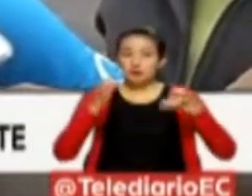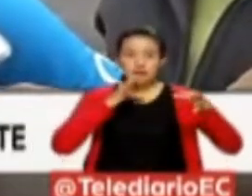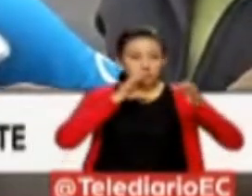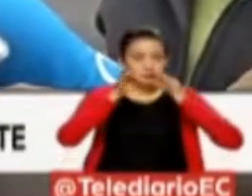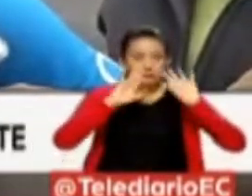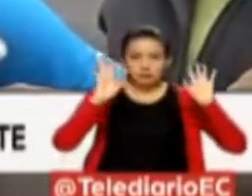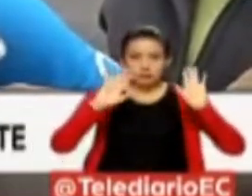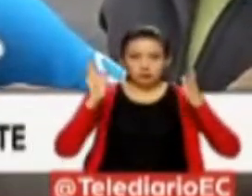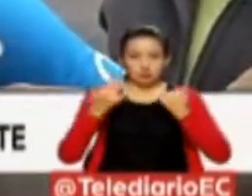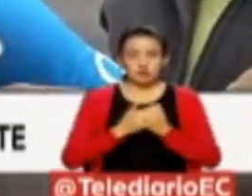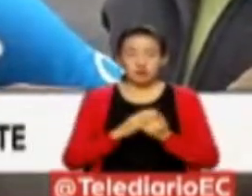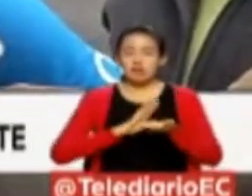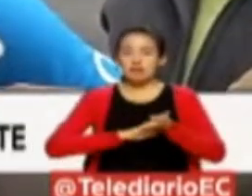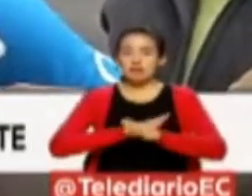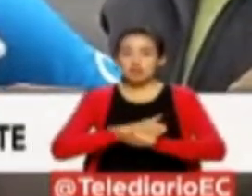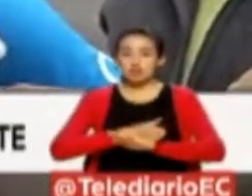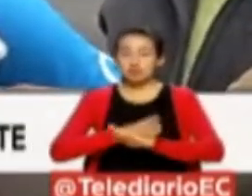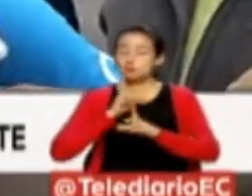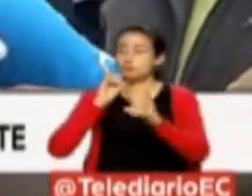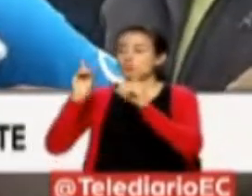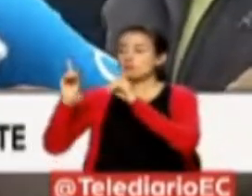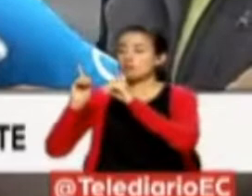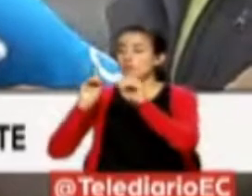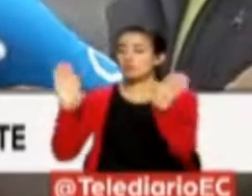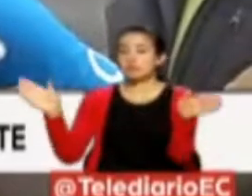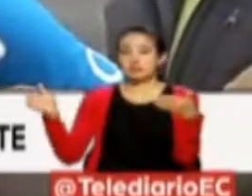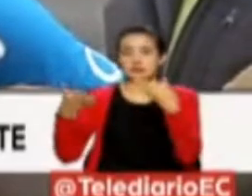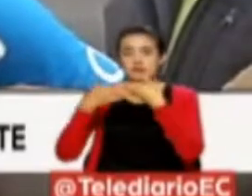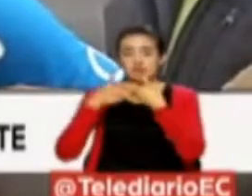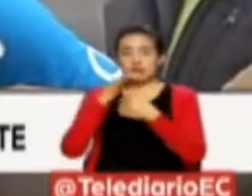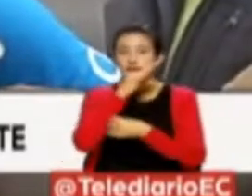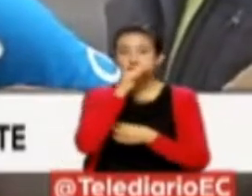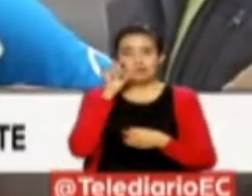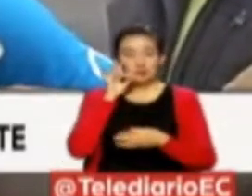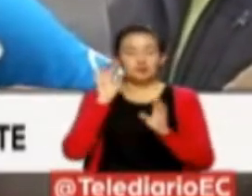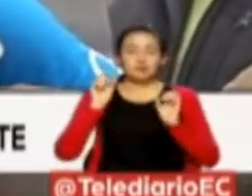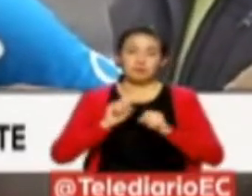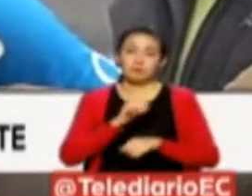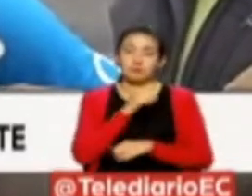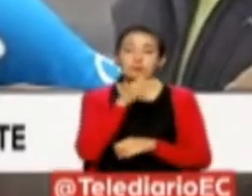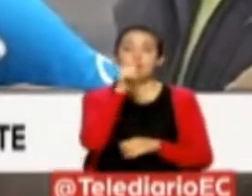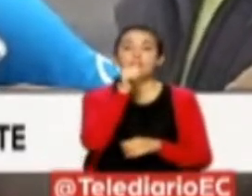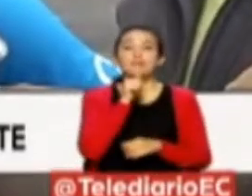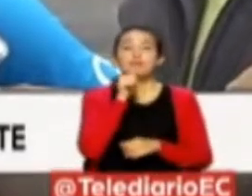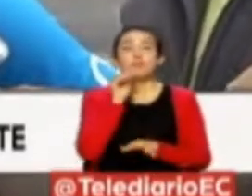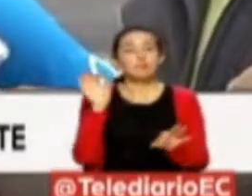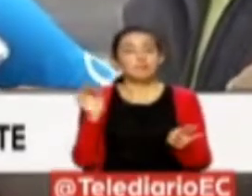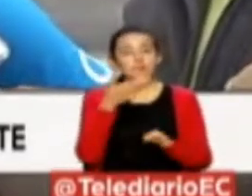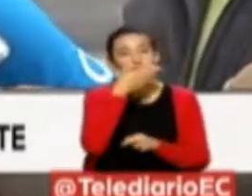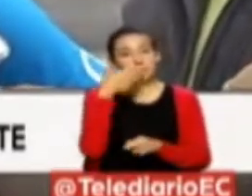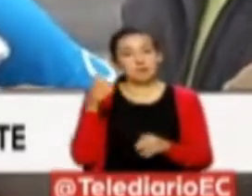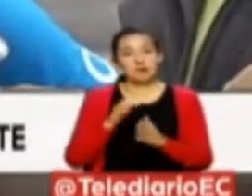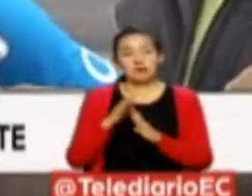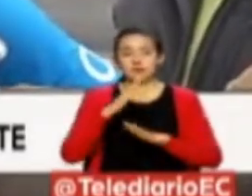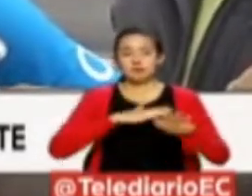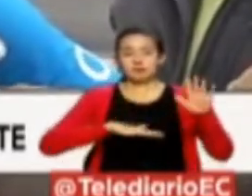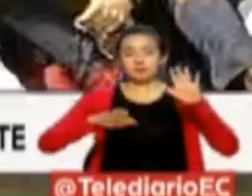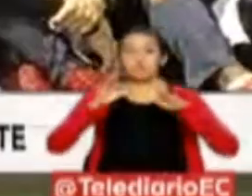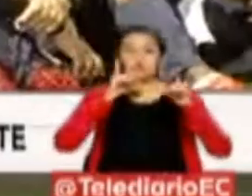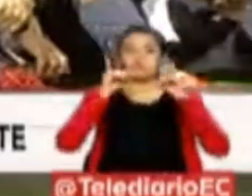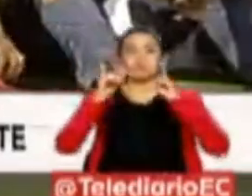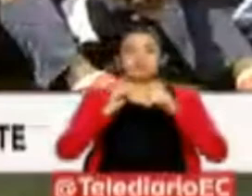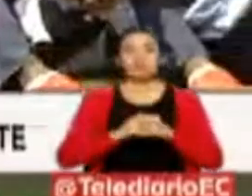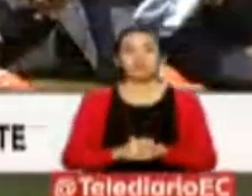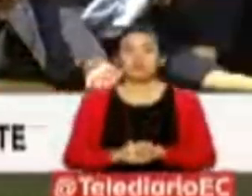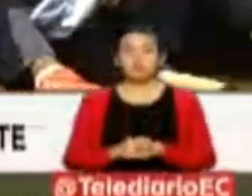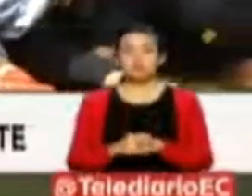mejor yo creo que en un diálogo un poco más cerrado tratar de lograr estas cosas que le hacen falta al ciclismo ecuatoriano